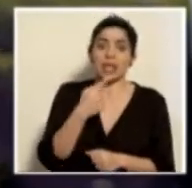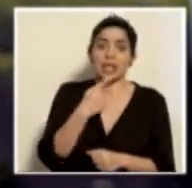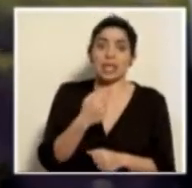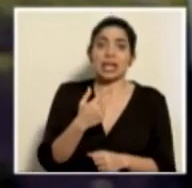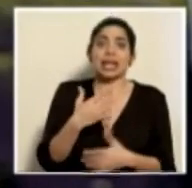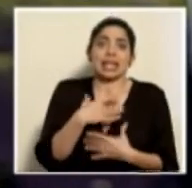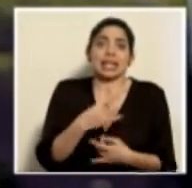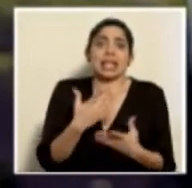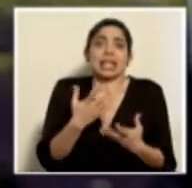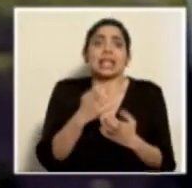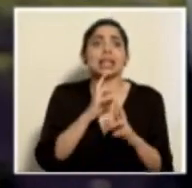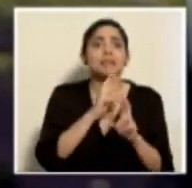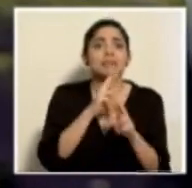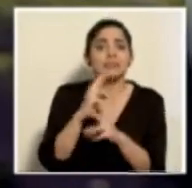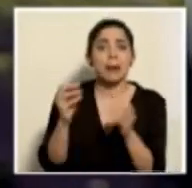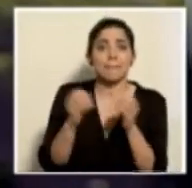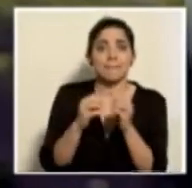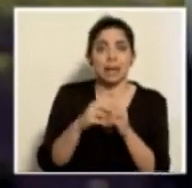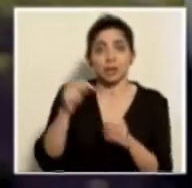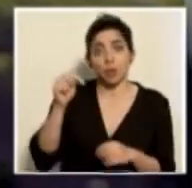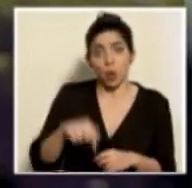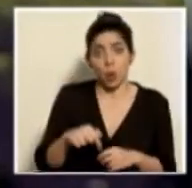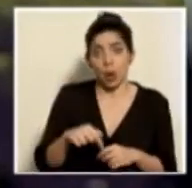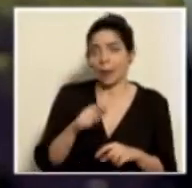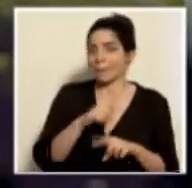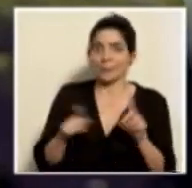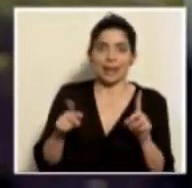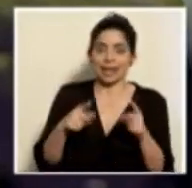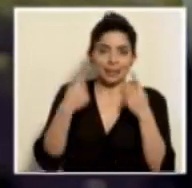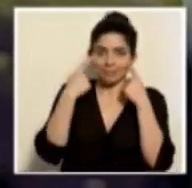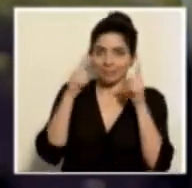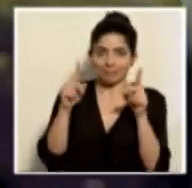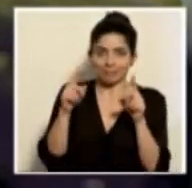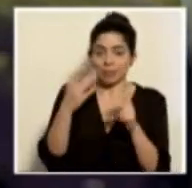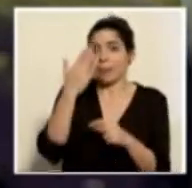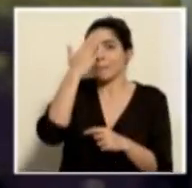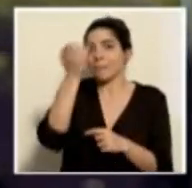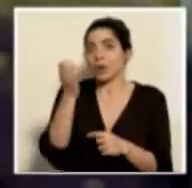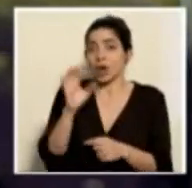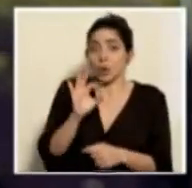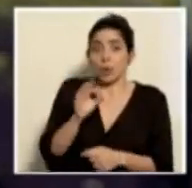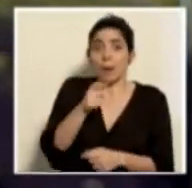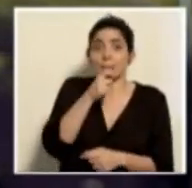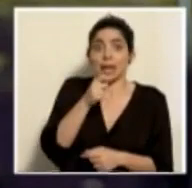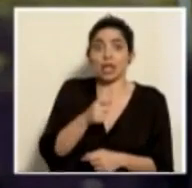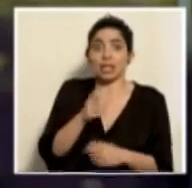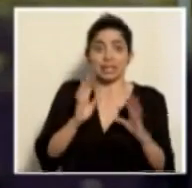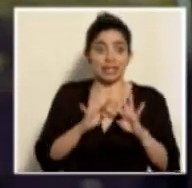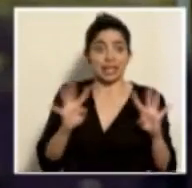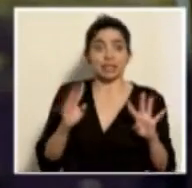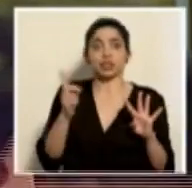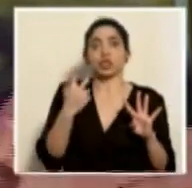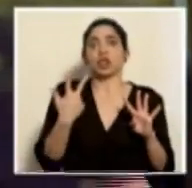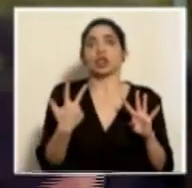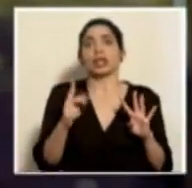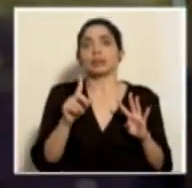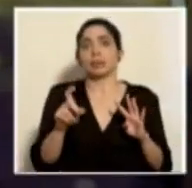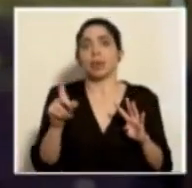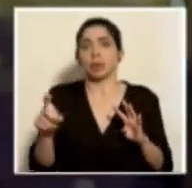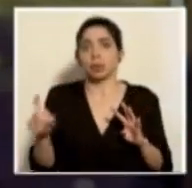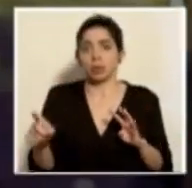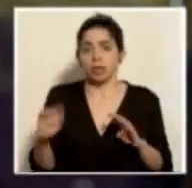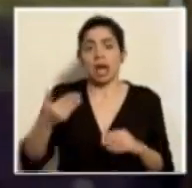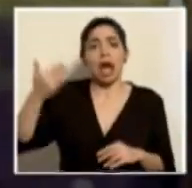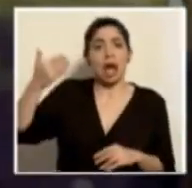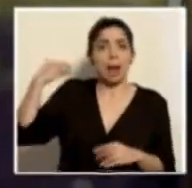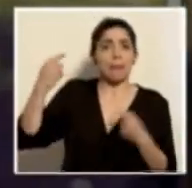de poder responder más hoy, cosa que así no va a ser, porque de 9 periodistas solo van a poder preguntar 3, y así ha ocurrido en